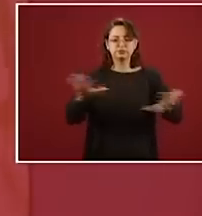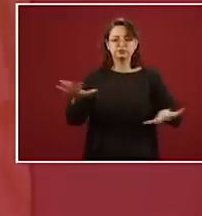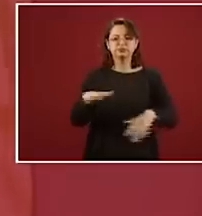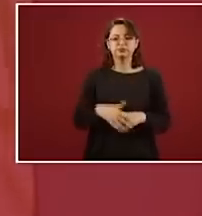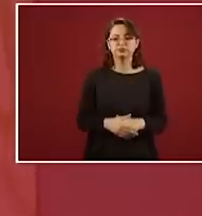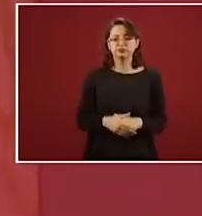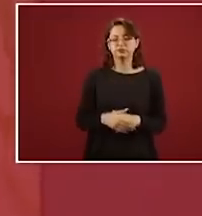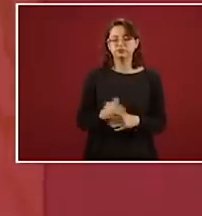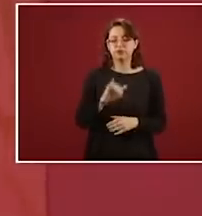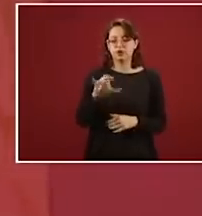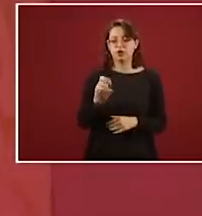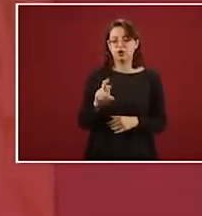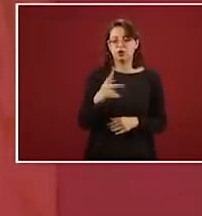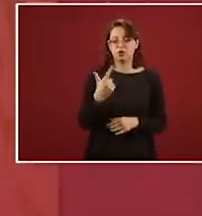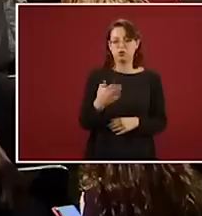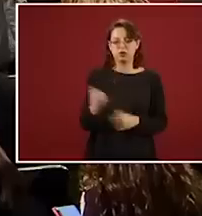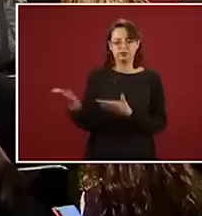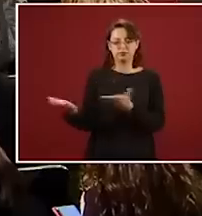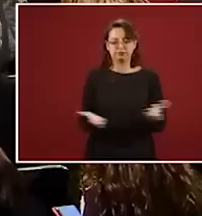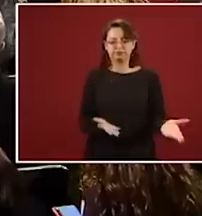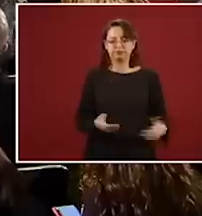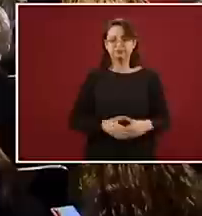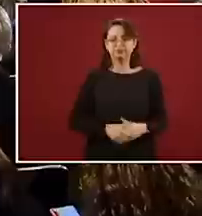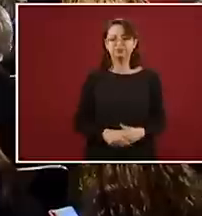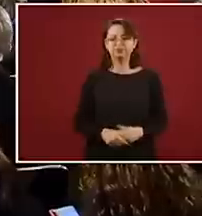Jorge Mendoza sobre esto.